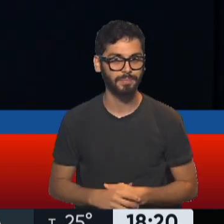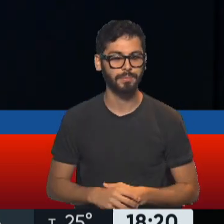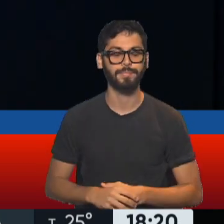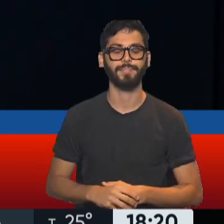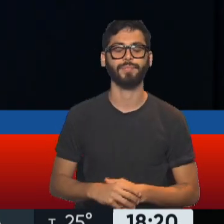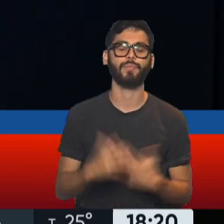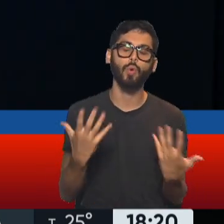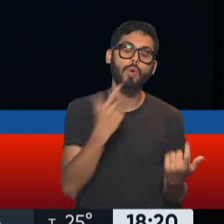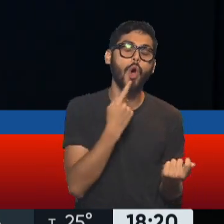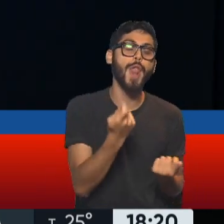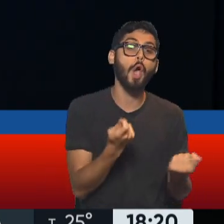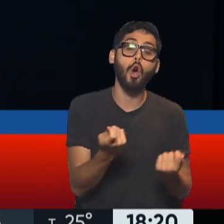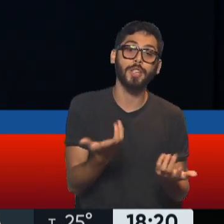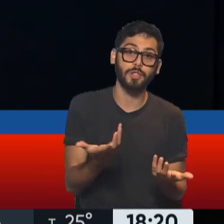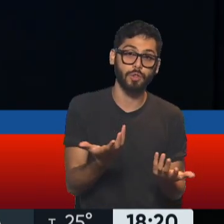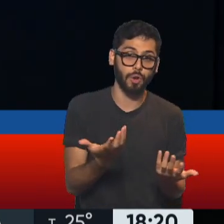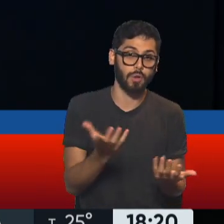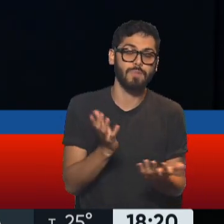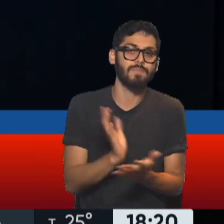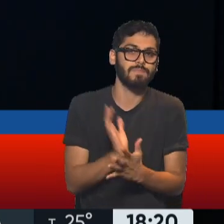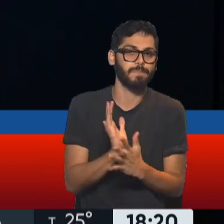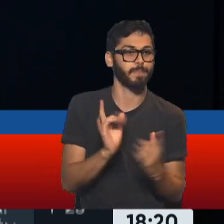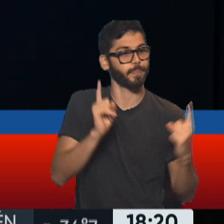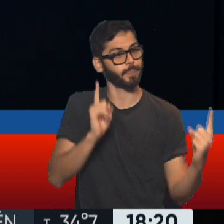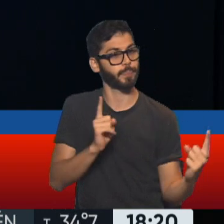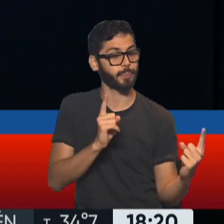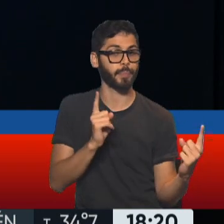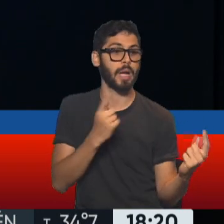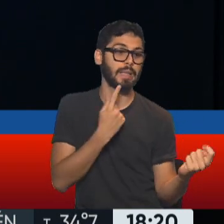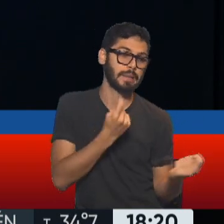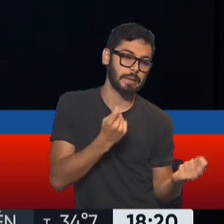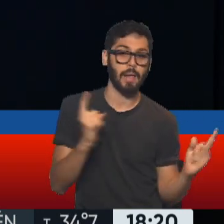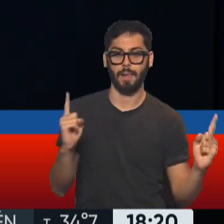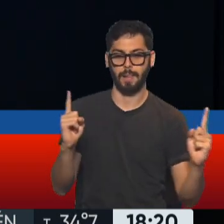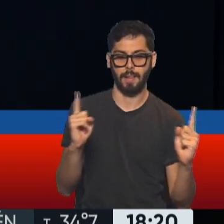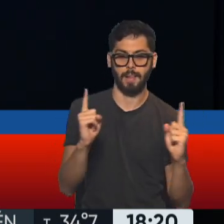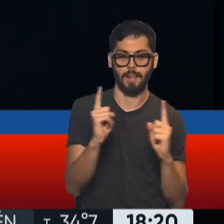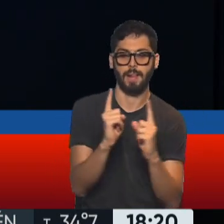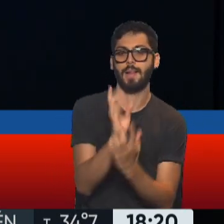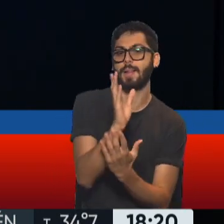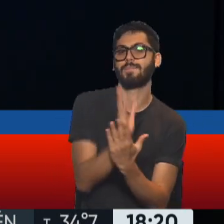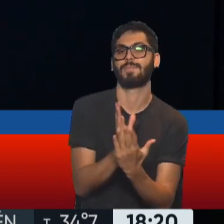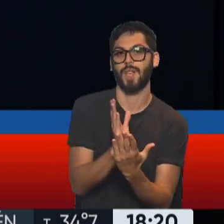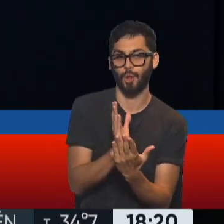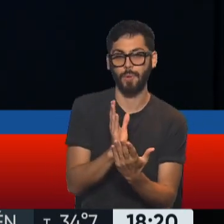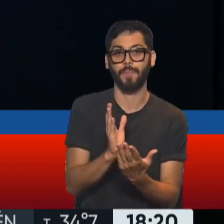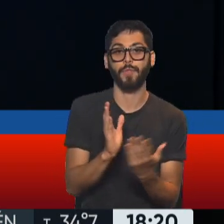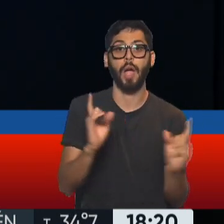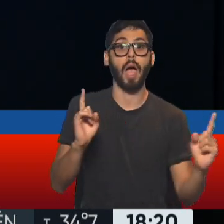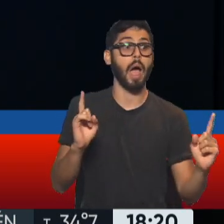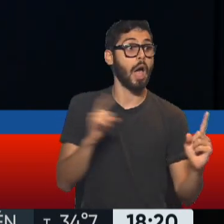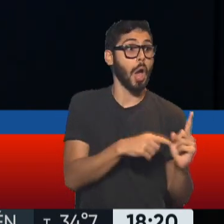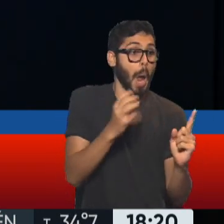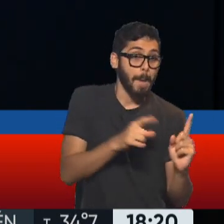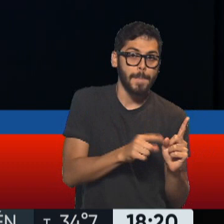negociación, ambos lados empiezan en cierto lugar y se termina en otro lugar. Y se había empezado en un lugar que era muy dañino para